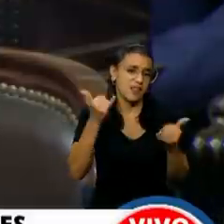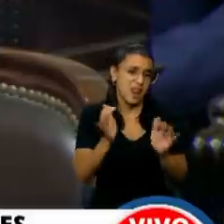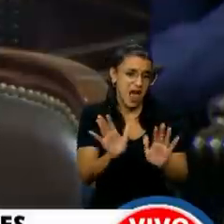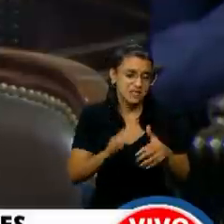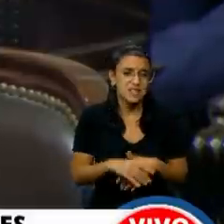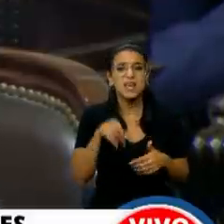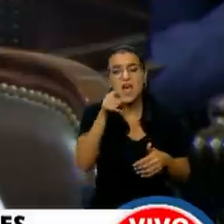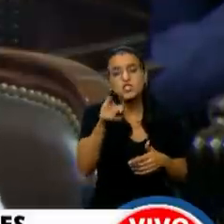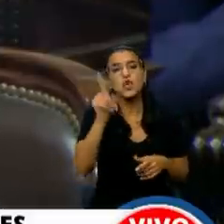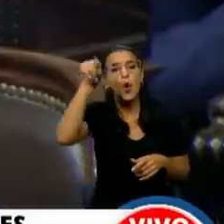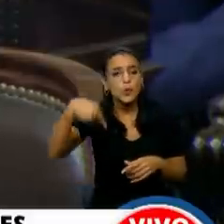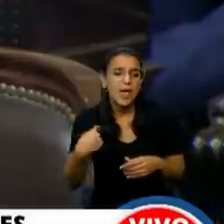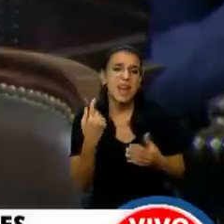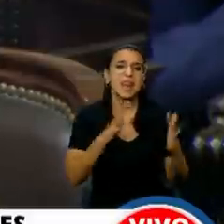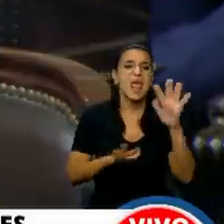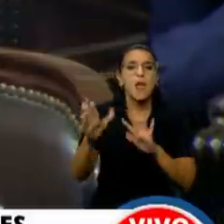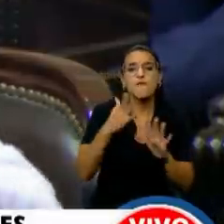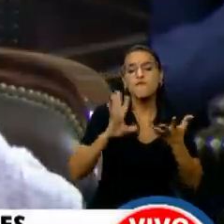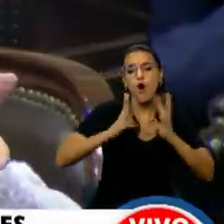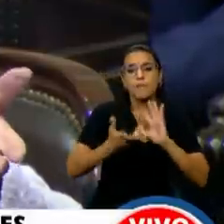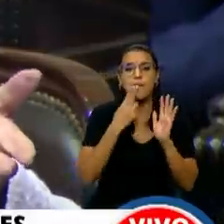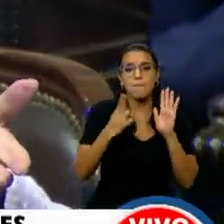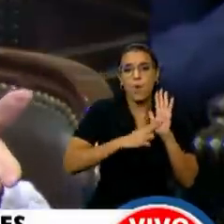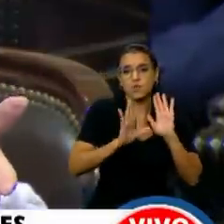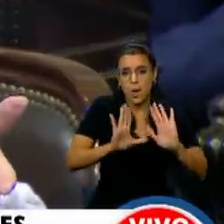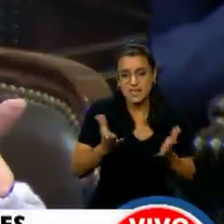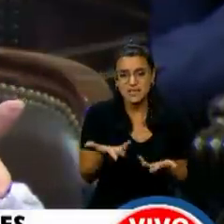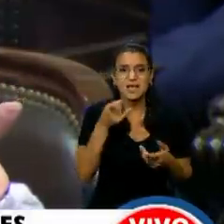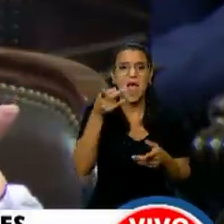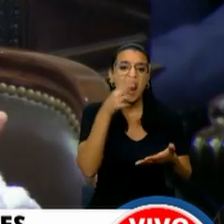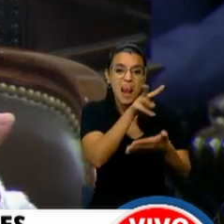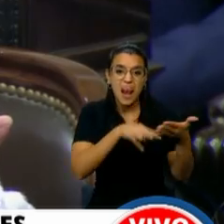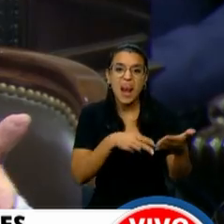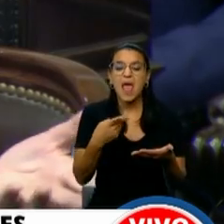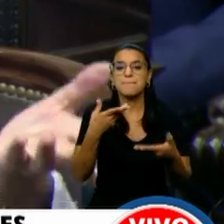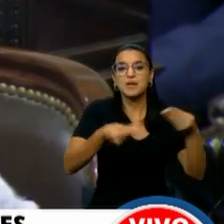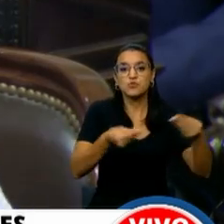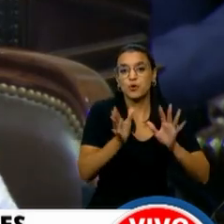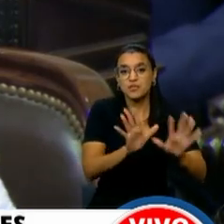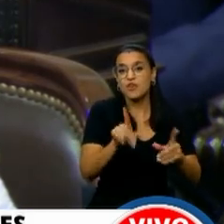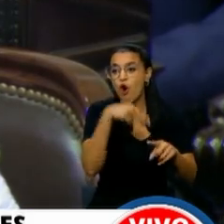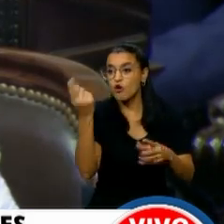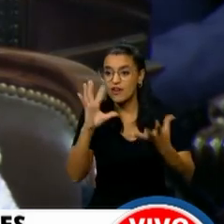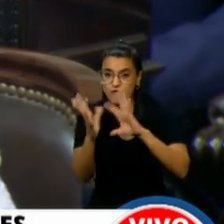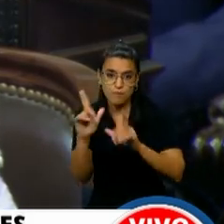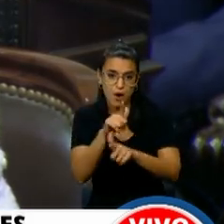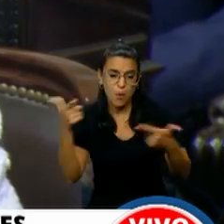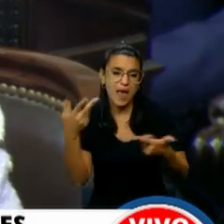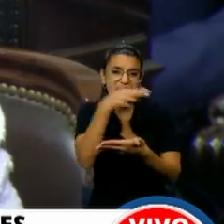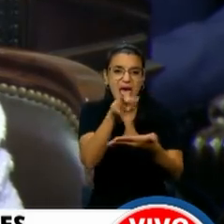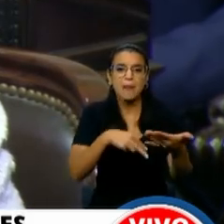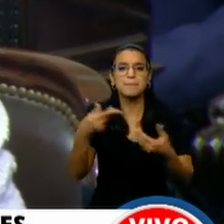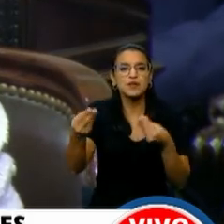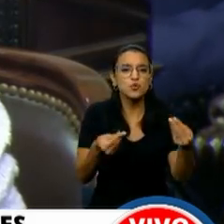y eso es lo que surge de esta estructura impositiva y esa es la forma de leer el presupuesto no hay otra forma de leer un